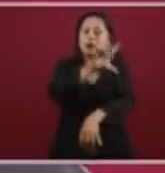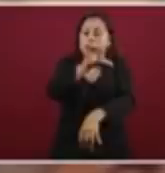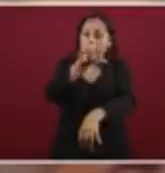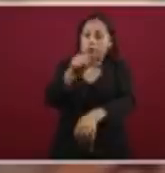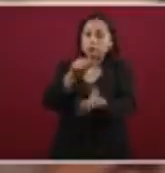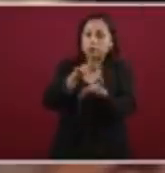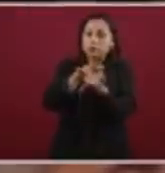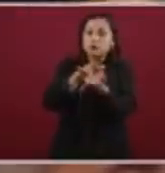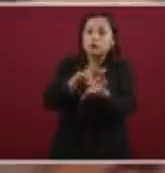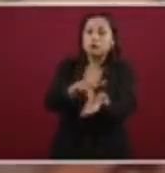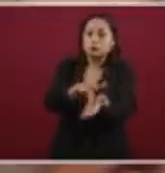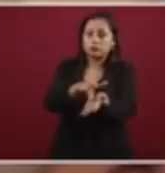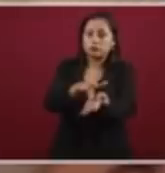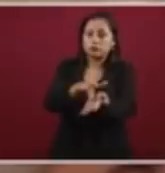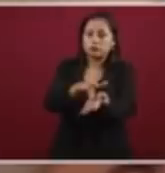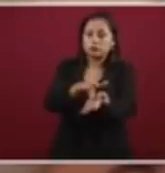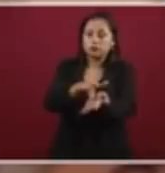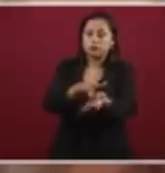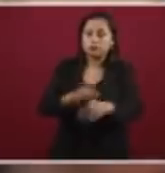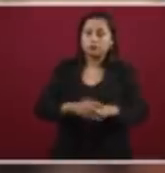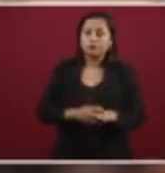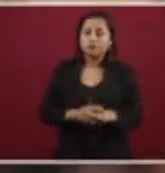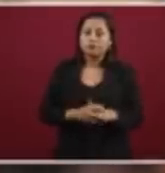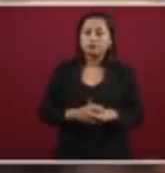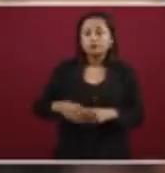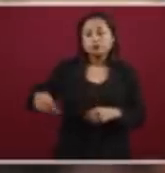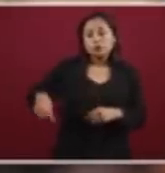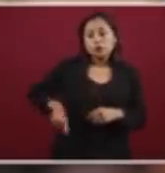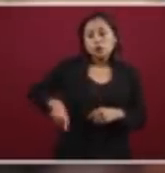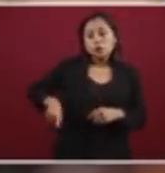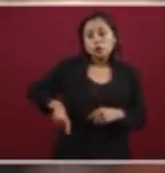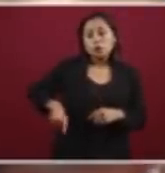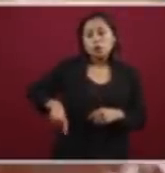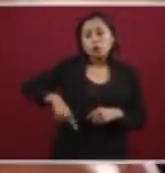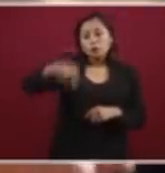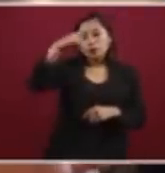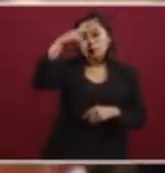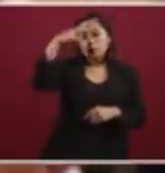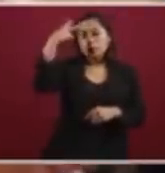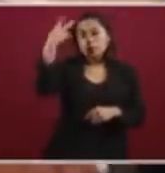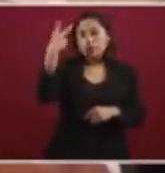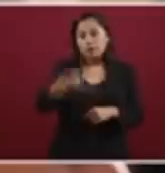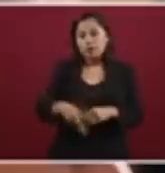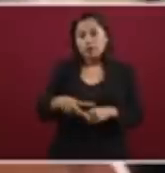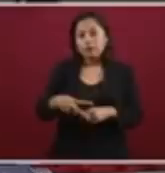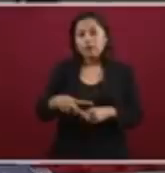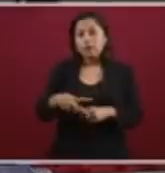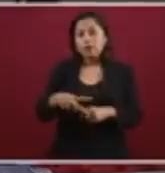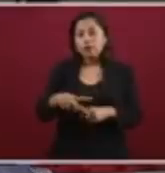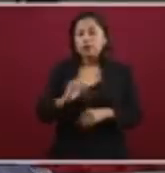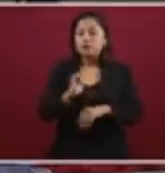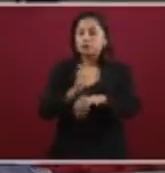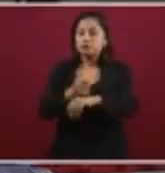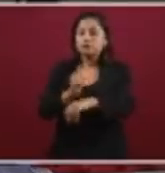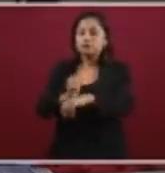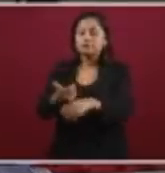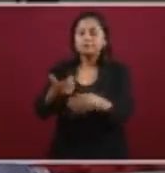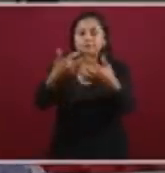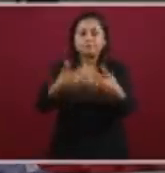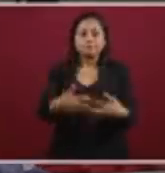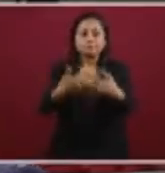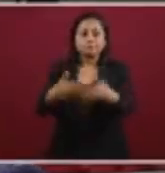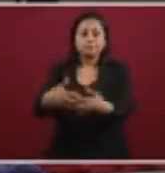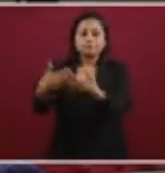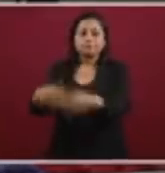medida el gobierno mexicano entró en posesión de las plantas instalaciones redes de